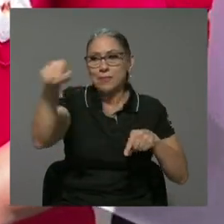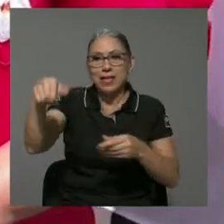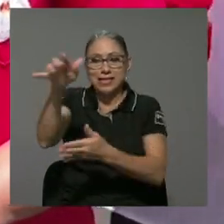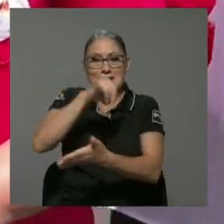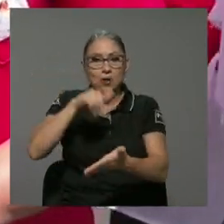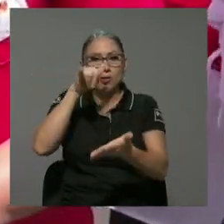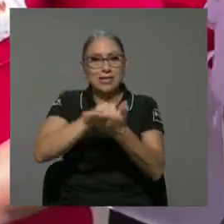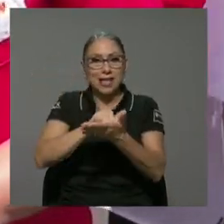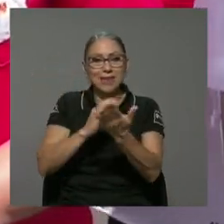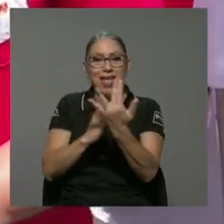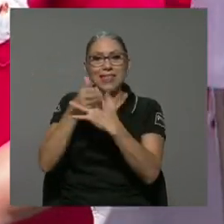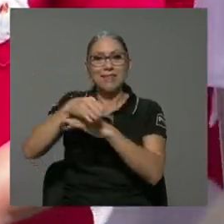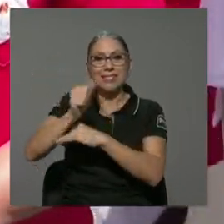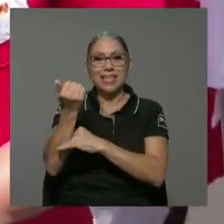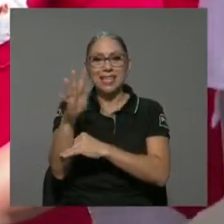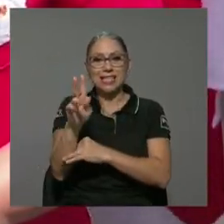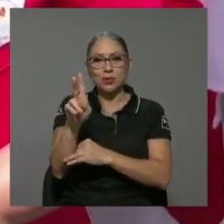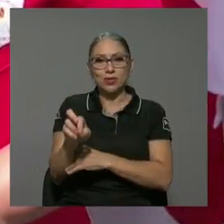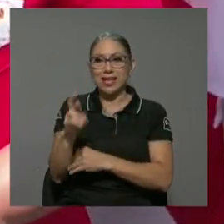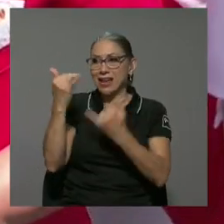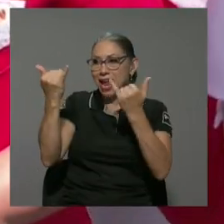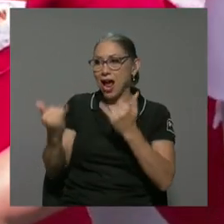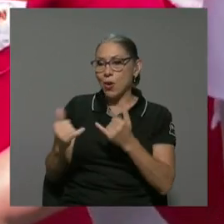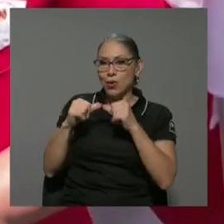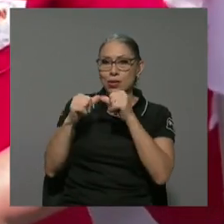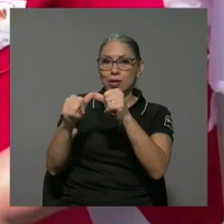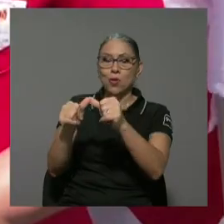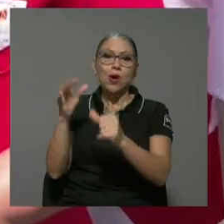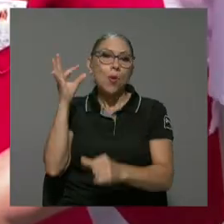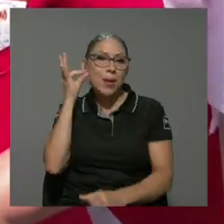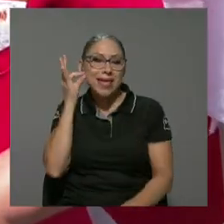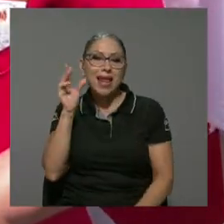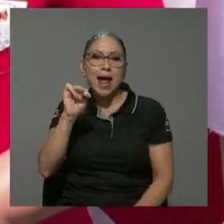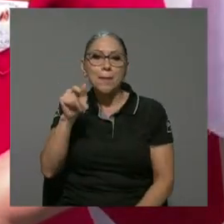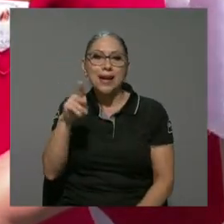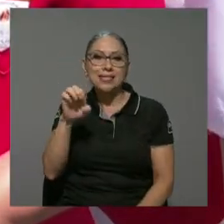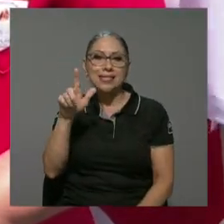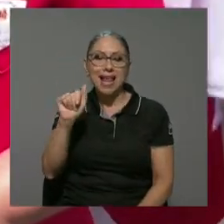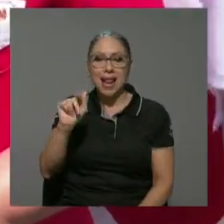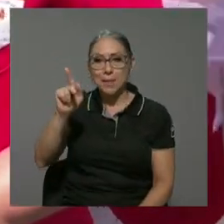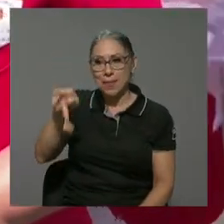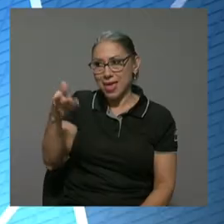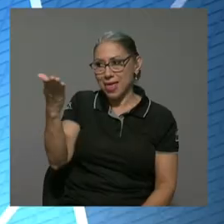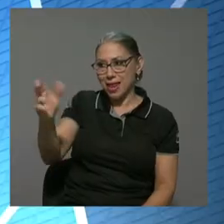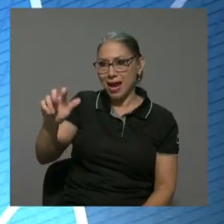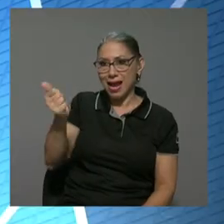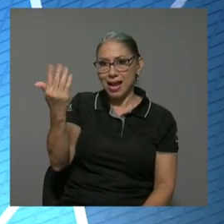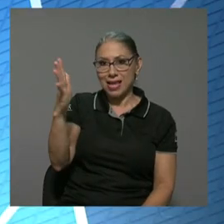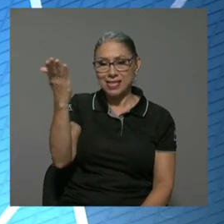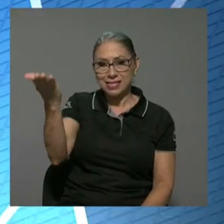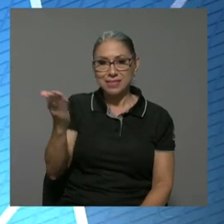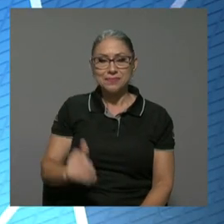a través de 15UCR y le doy el pase a la compañera Marcela Piedra en estudio.